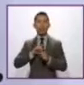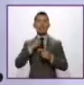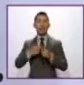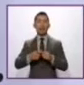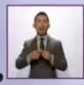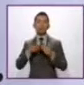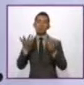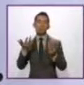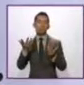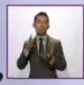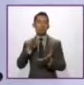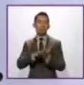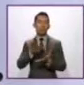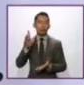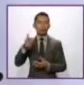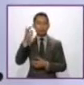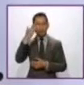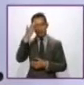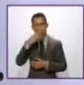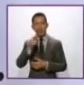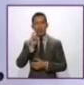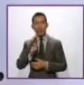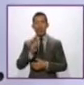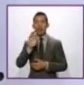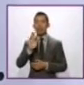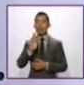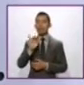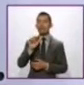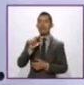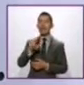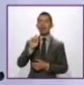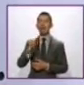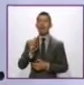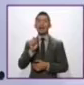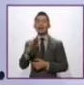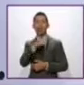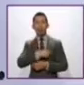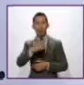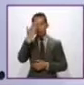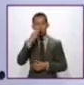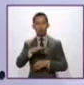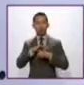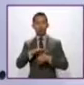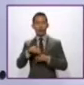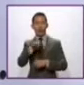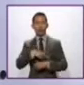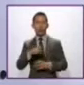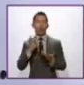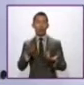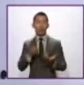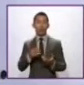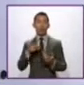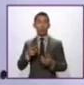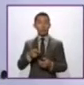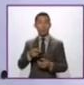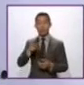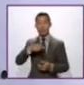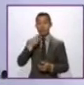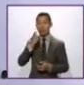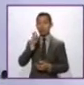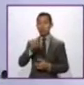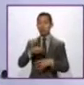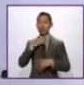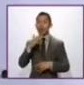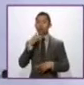amigos y es lo que se denomina el fiscal carnal. Si efectivamente queremos tener el combate a la corrupción,